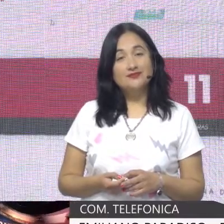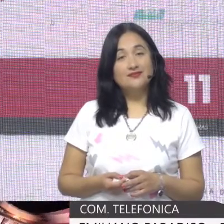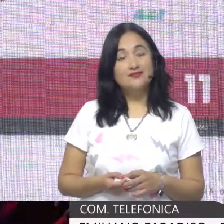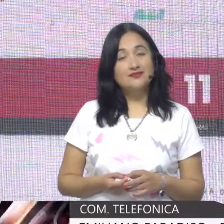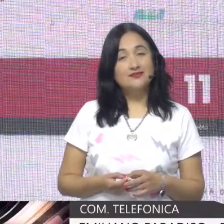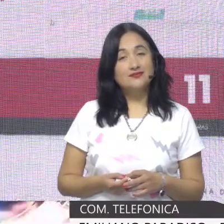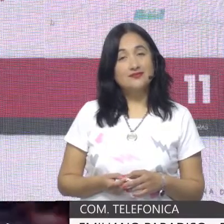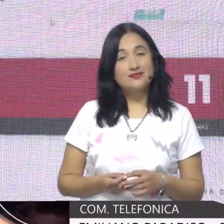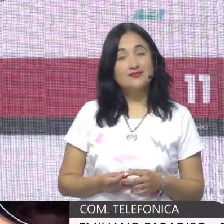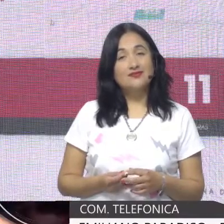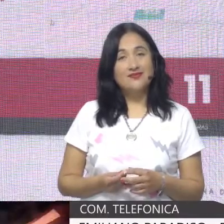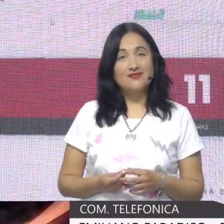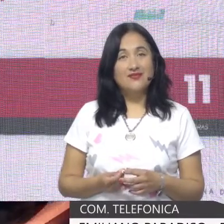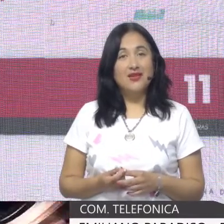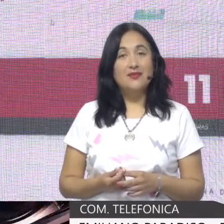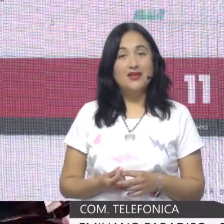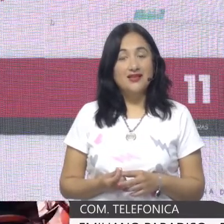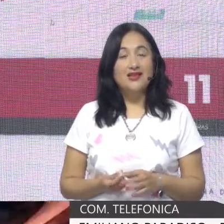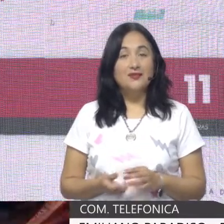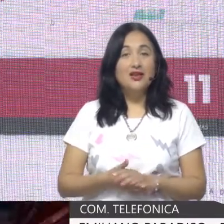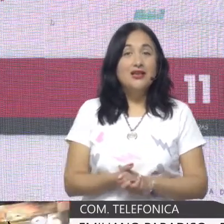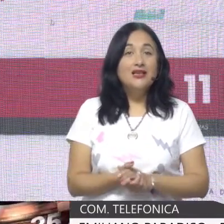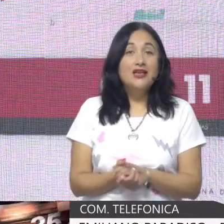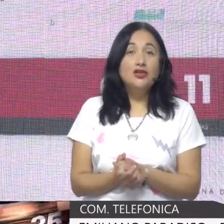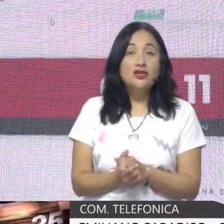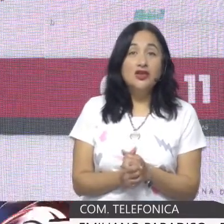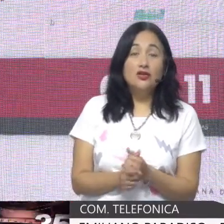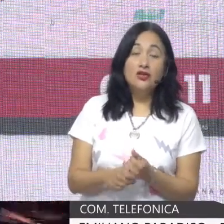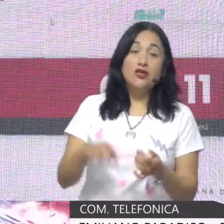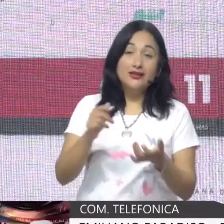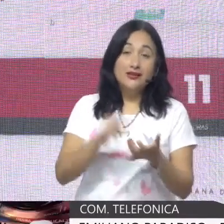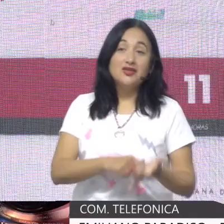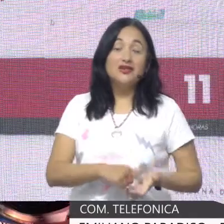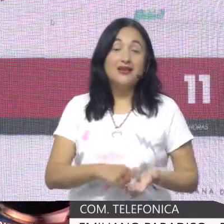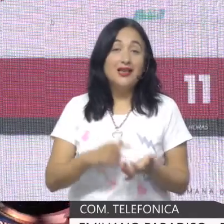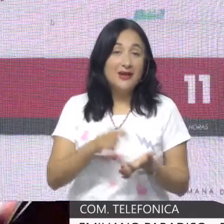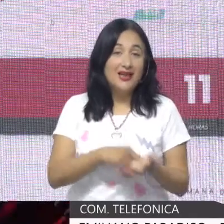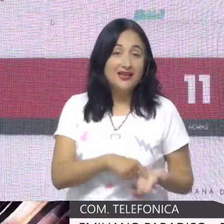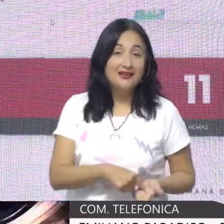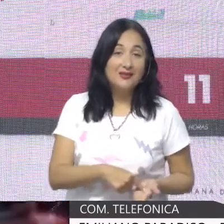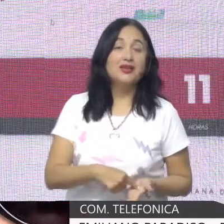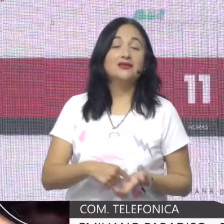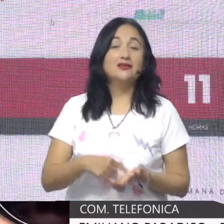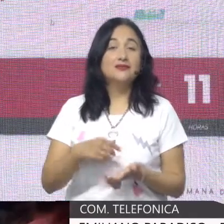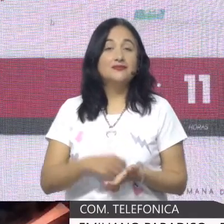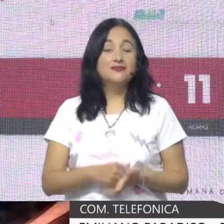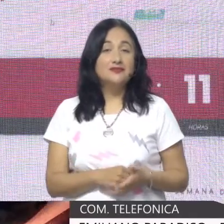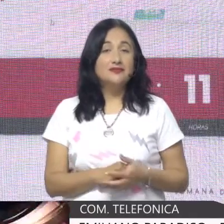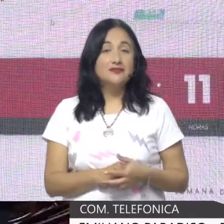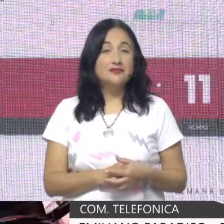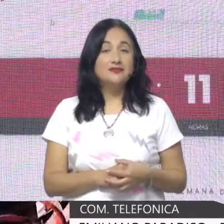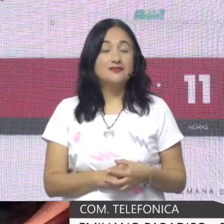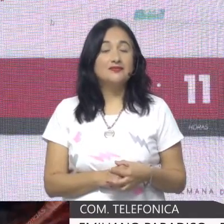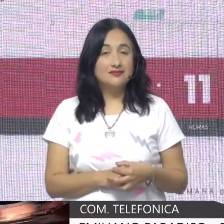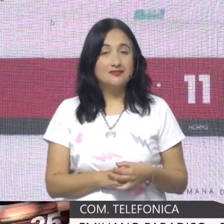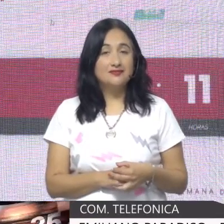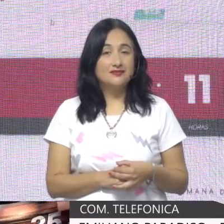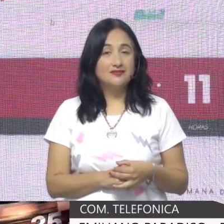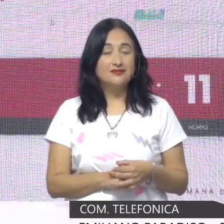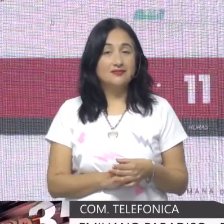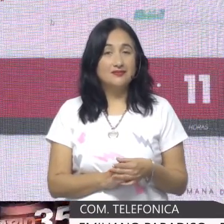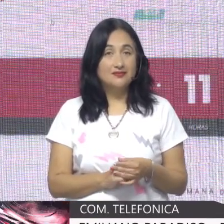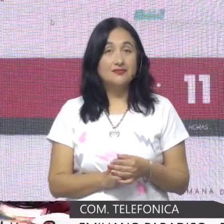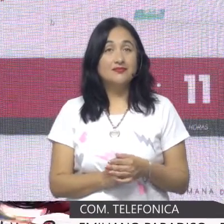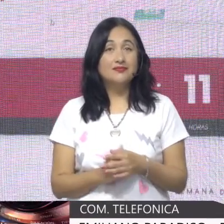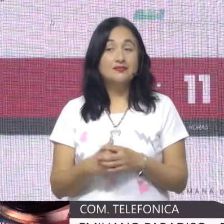bandas sanjuaninas. Bien, buenísimo. Y esto nos conectamos a través de la página también. Exactamente, si ustedes se